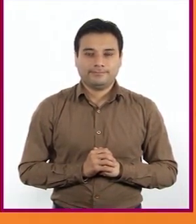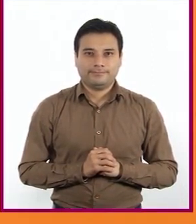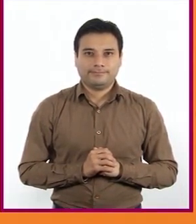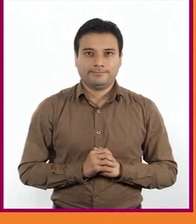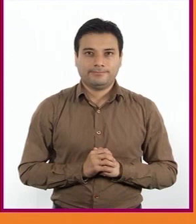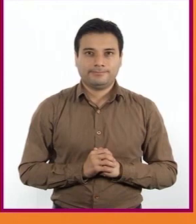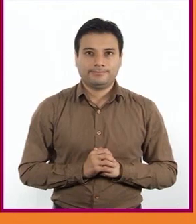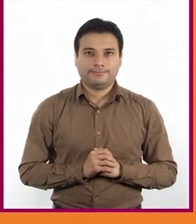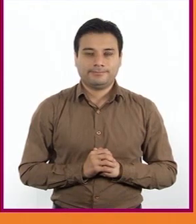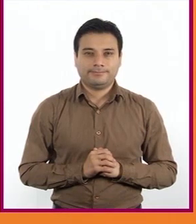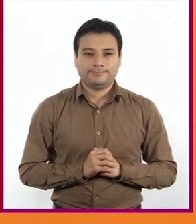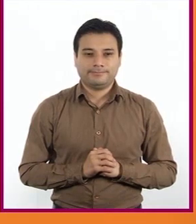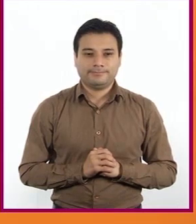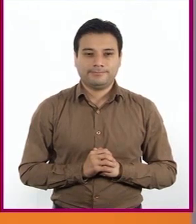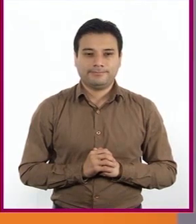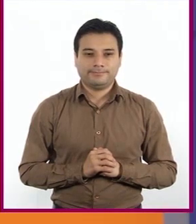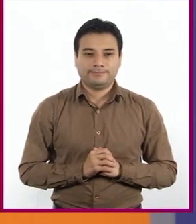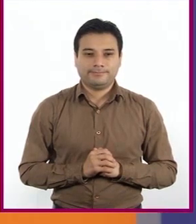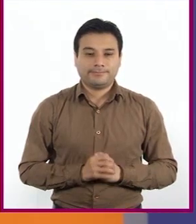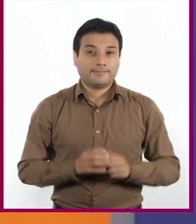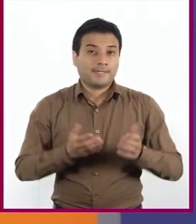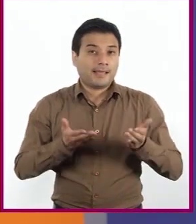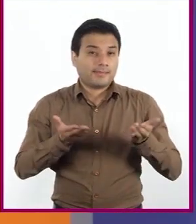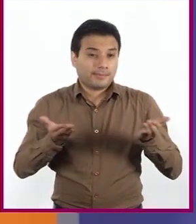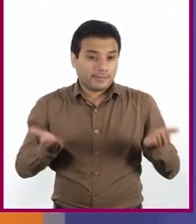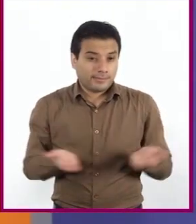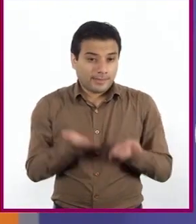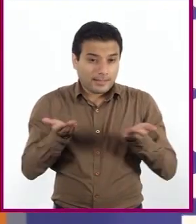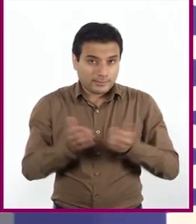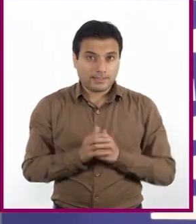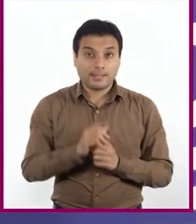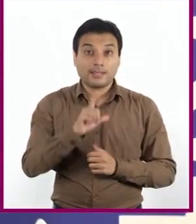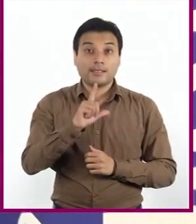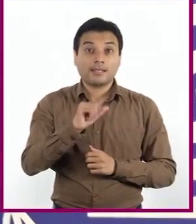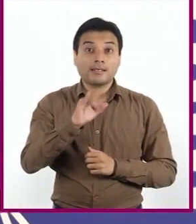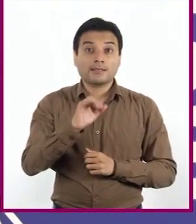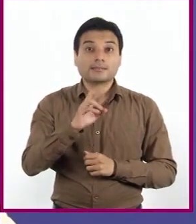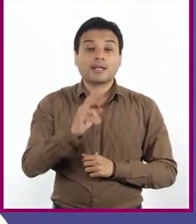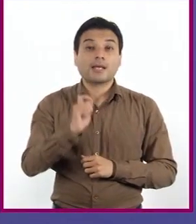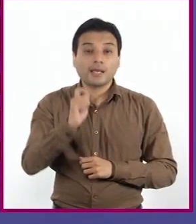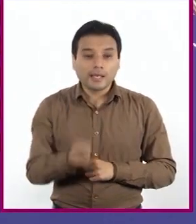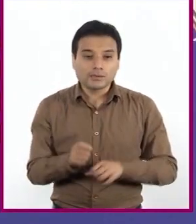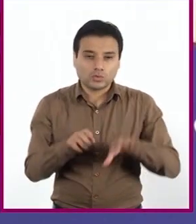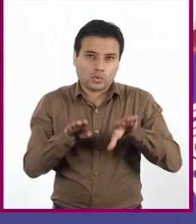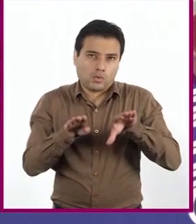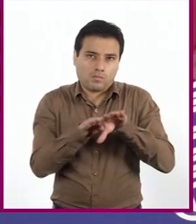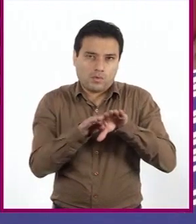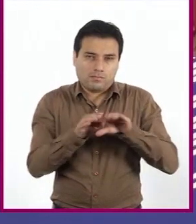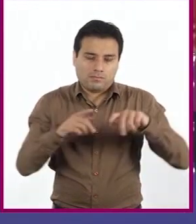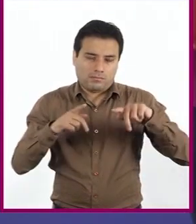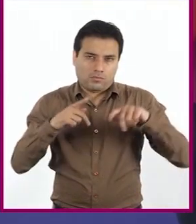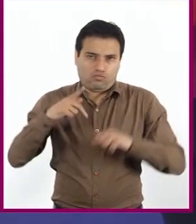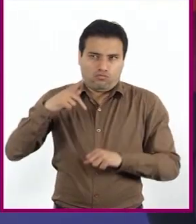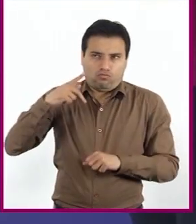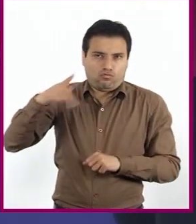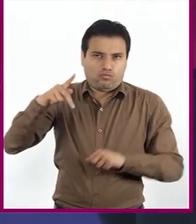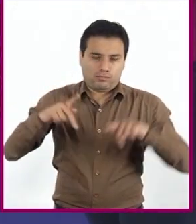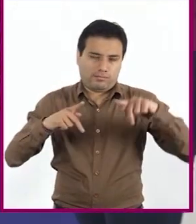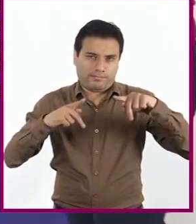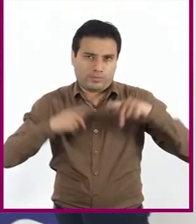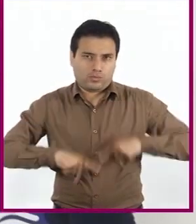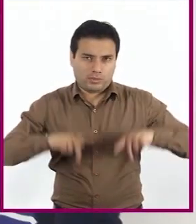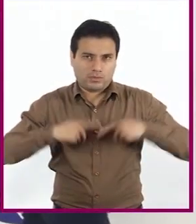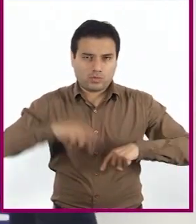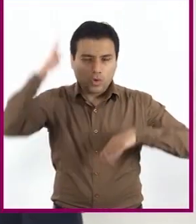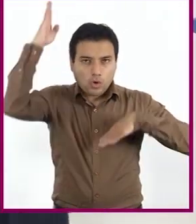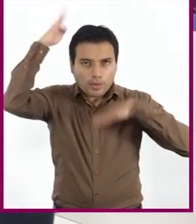La danza del Lícer revive la cosmovisión y el ritual olmeca para el inicio de las lluvias. El municipio de